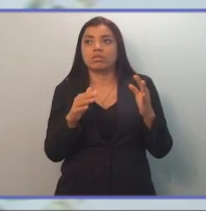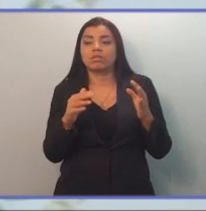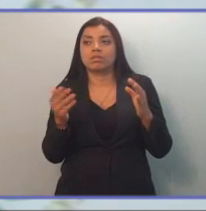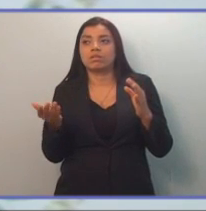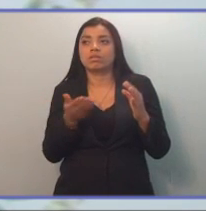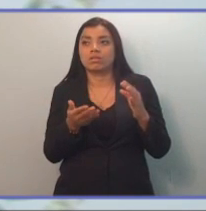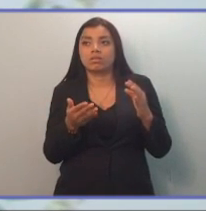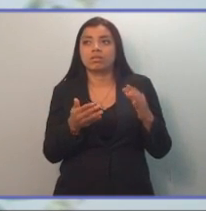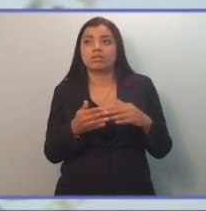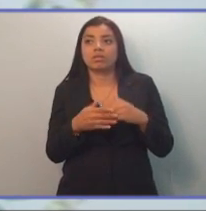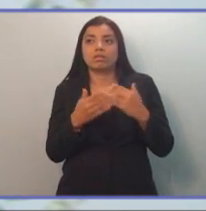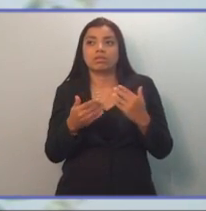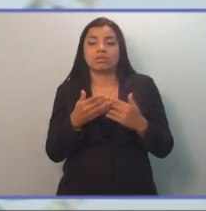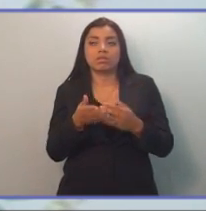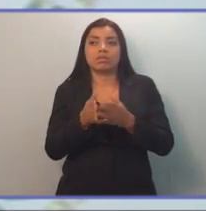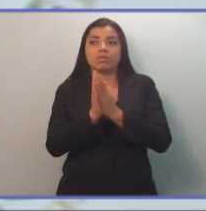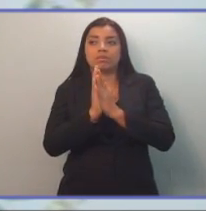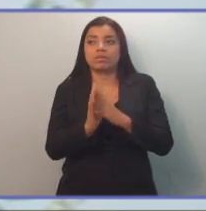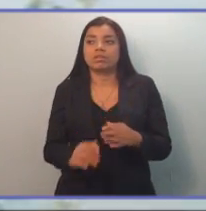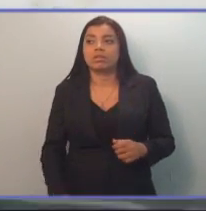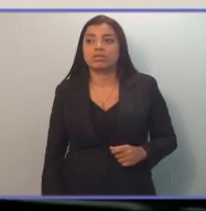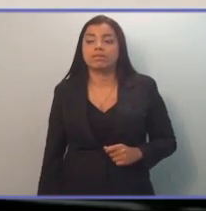que se pretende se revise.